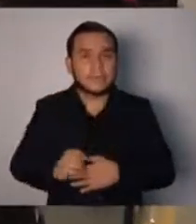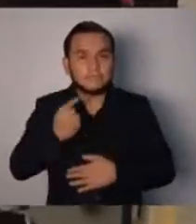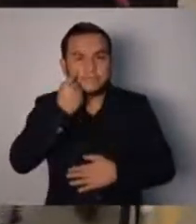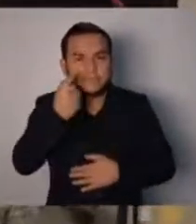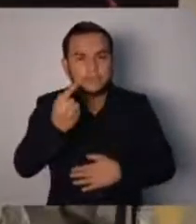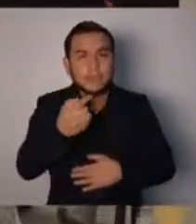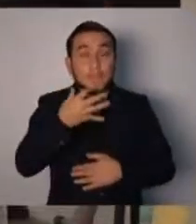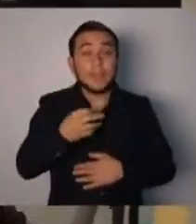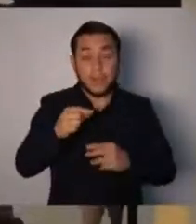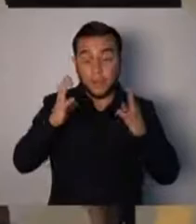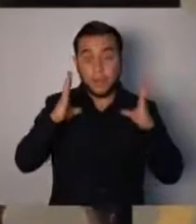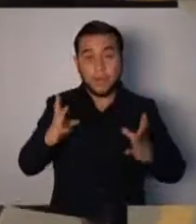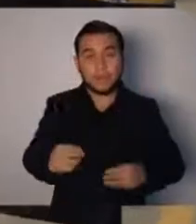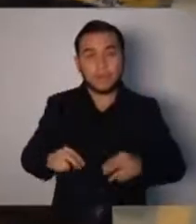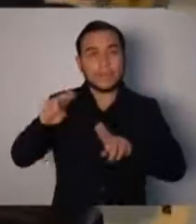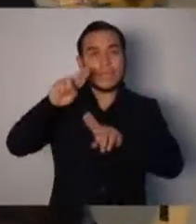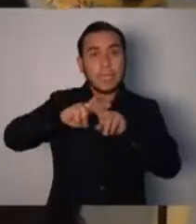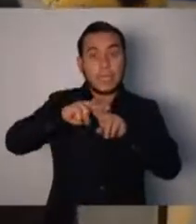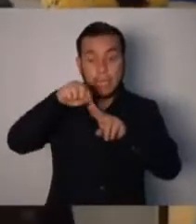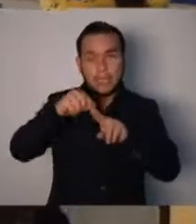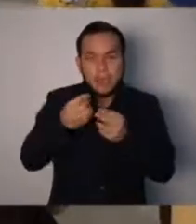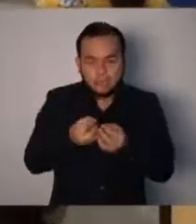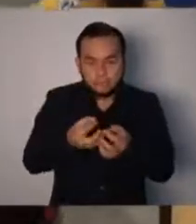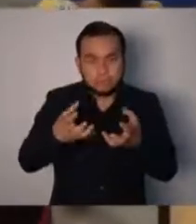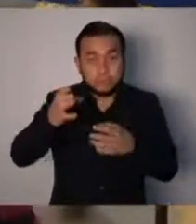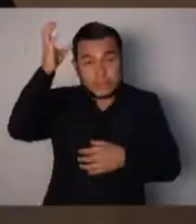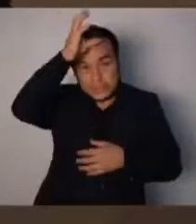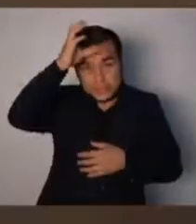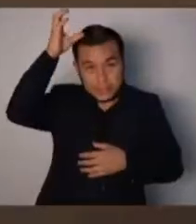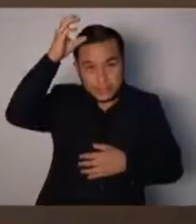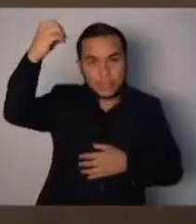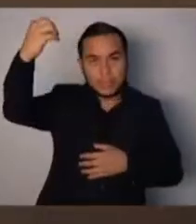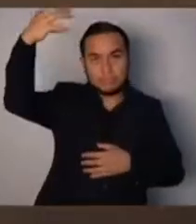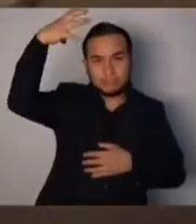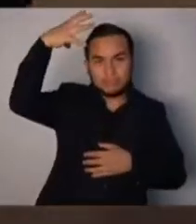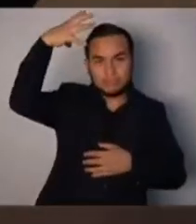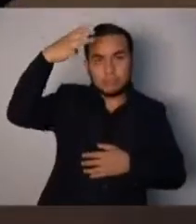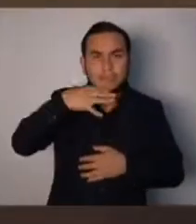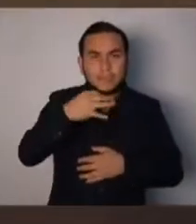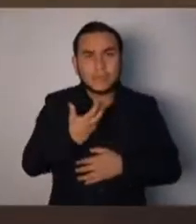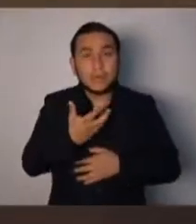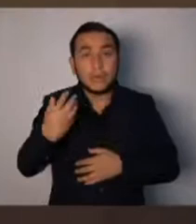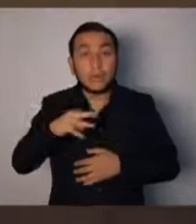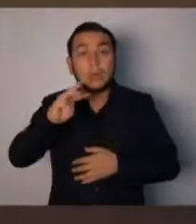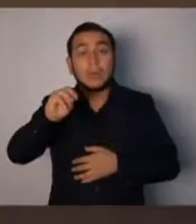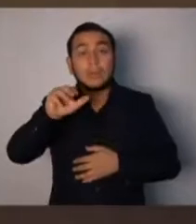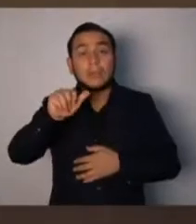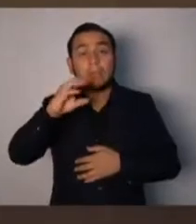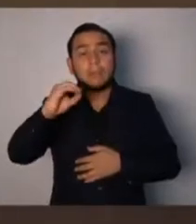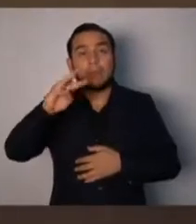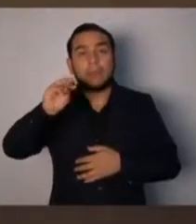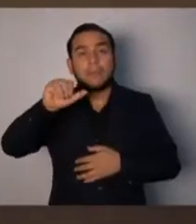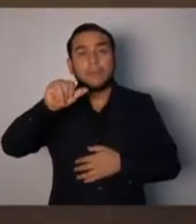el gobierno arena ahí lo dejaron crecer cristian y calderón sol empezaron con la mamá o la máquina